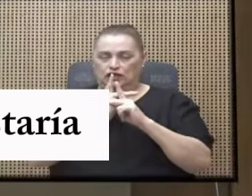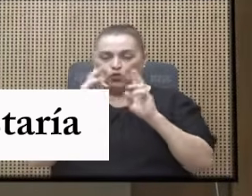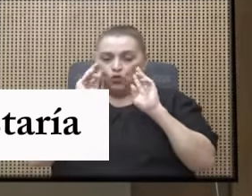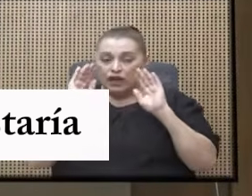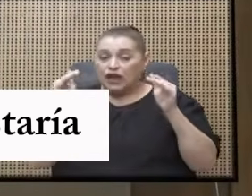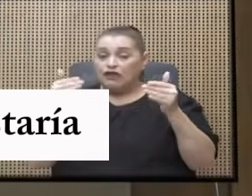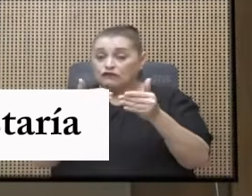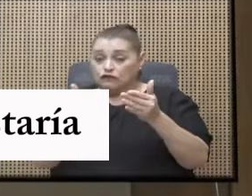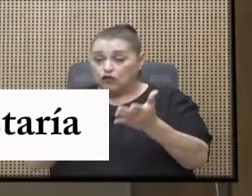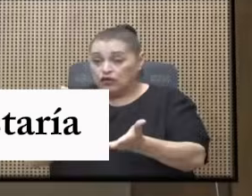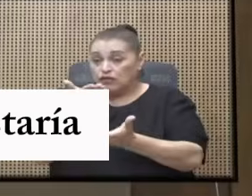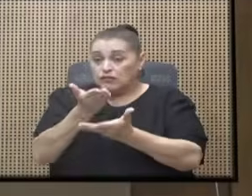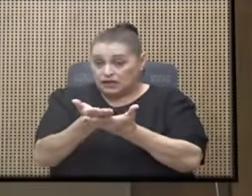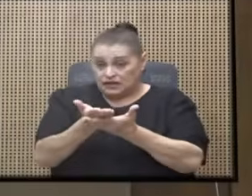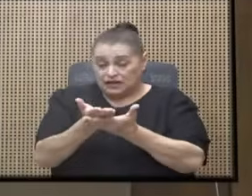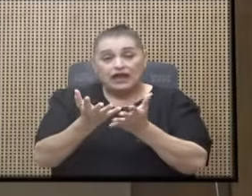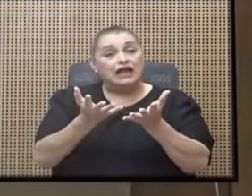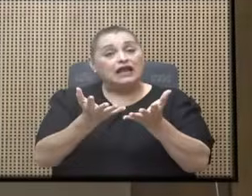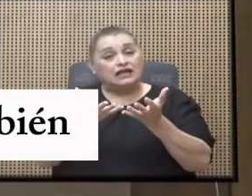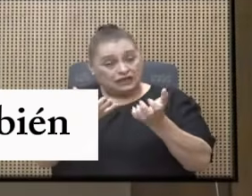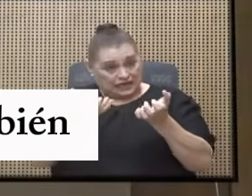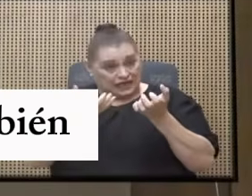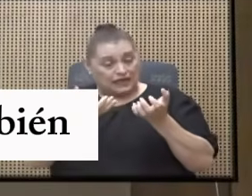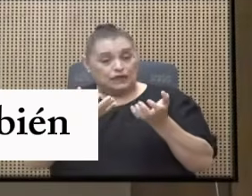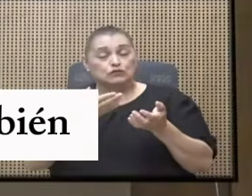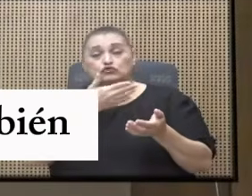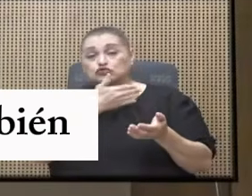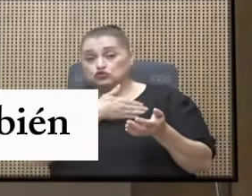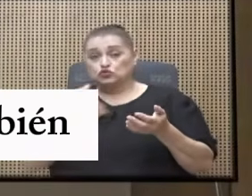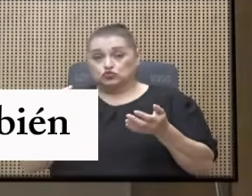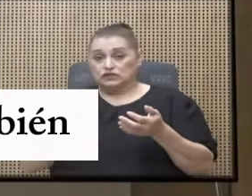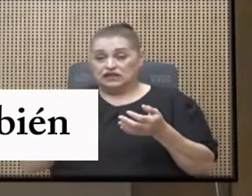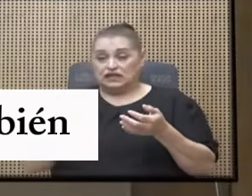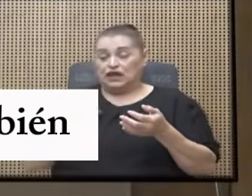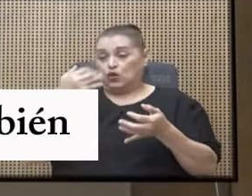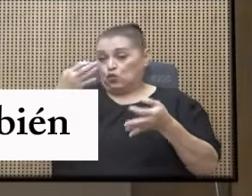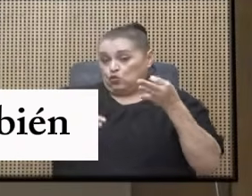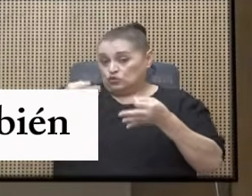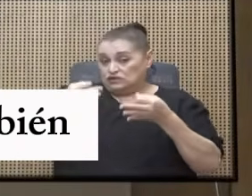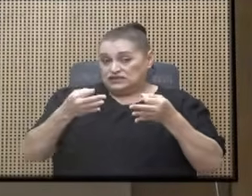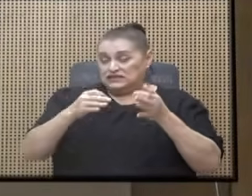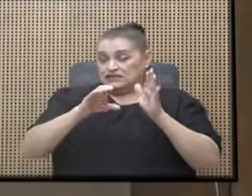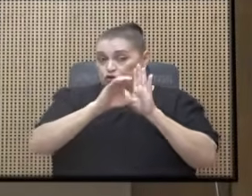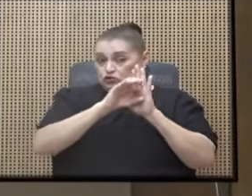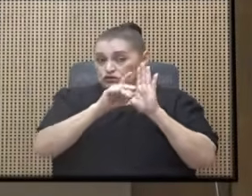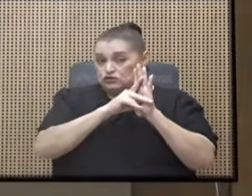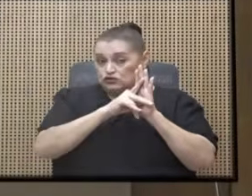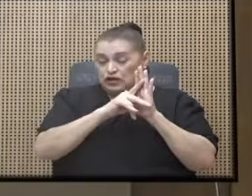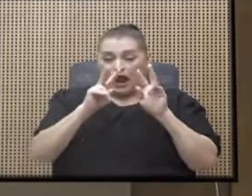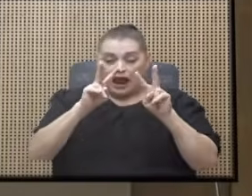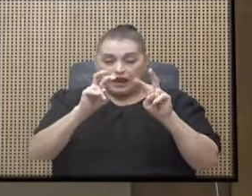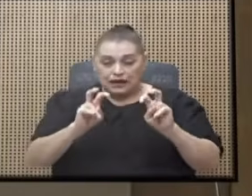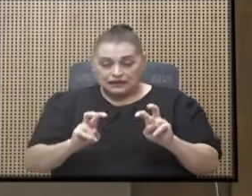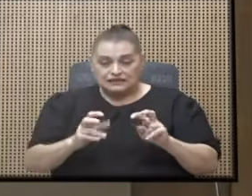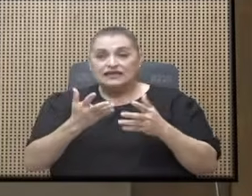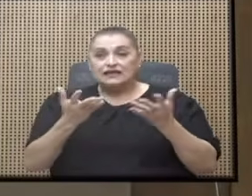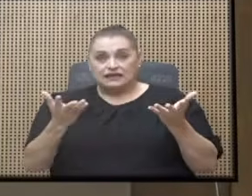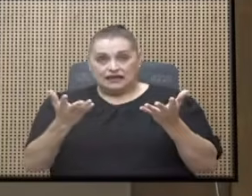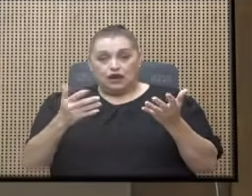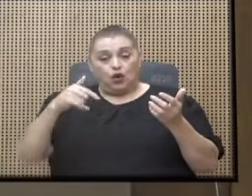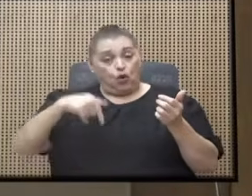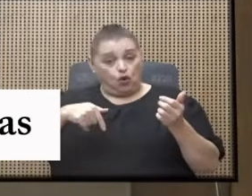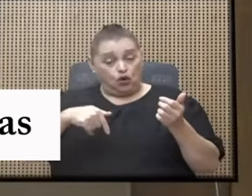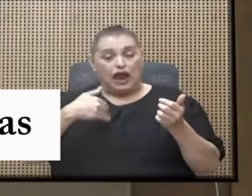queremos plantear aquí y que nos gustaría que la justicia constitucional analice también, es que hoy hay